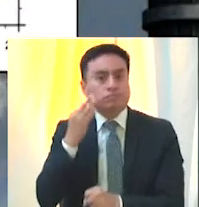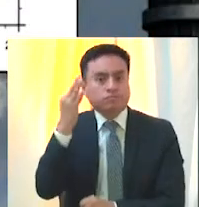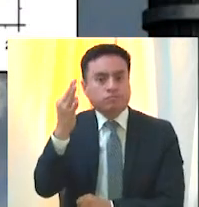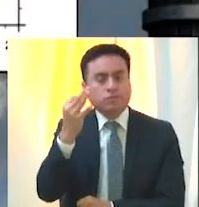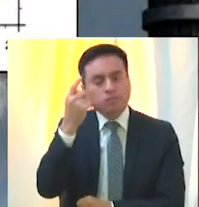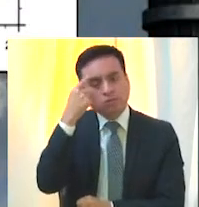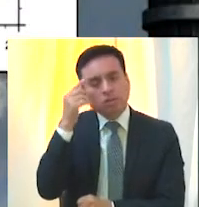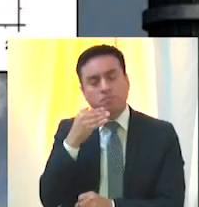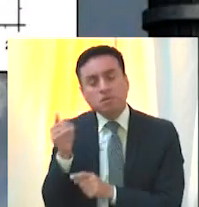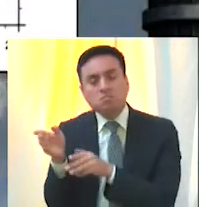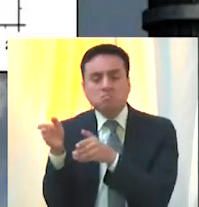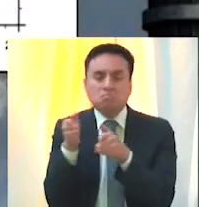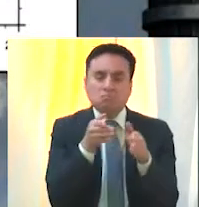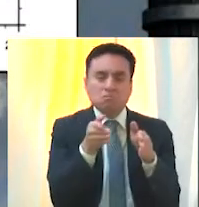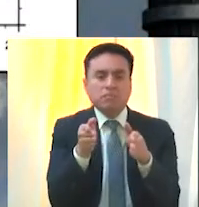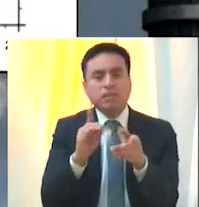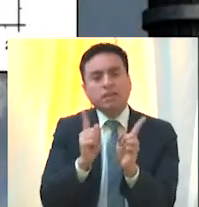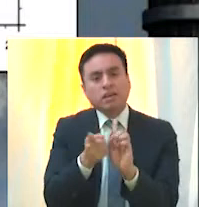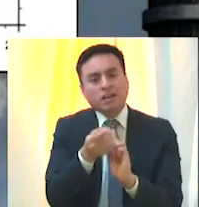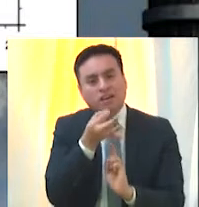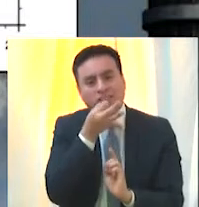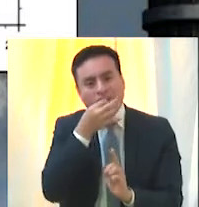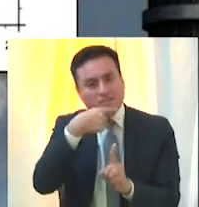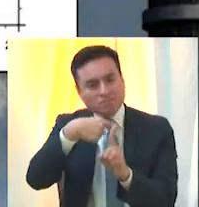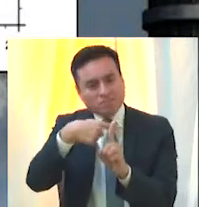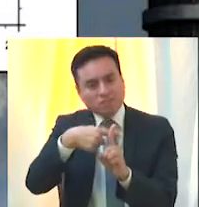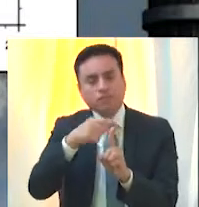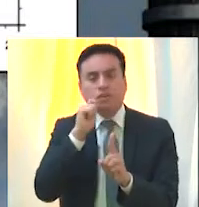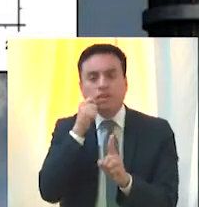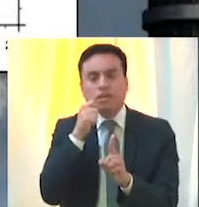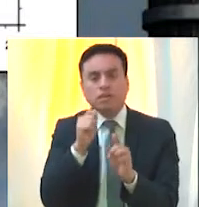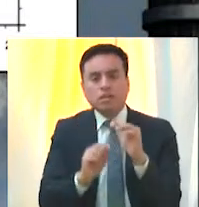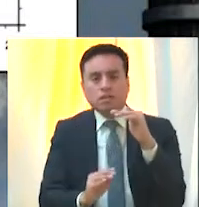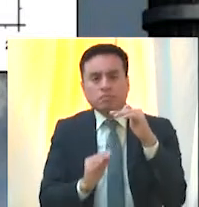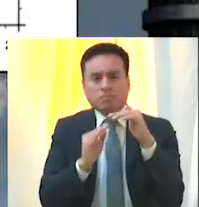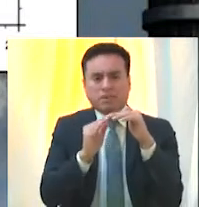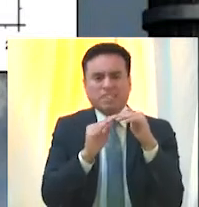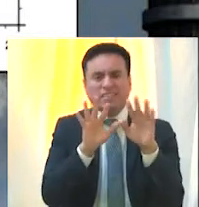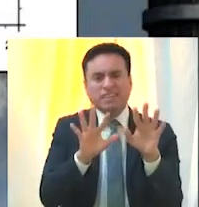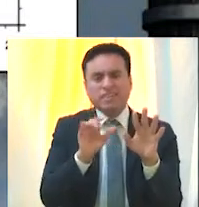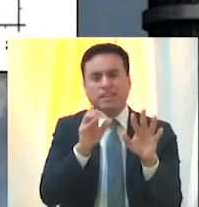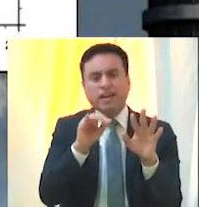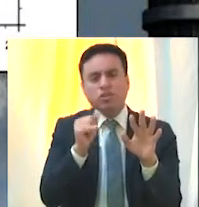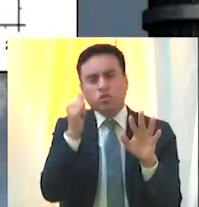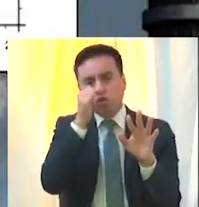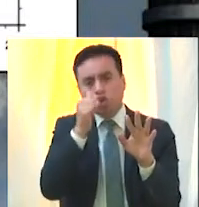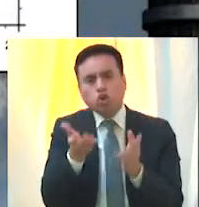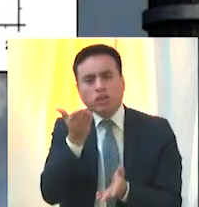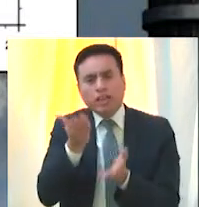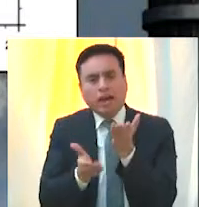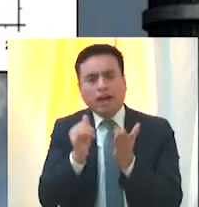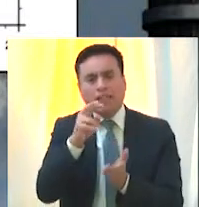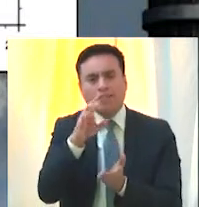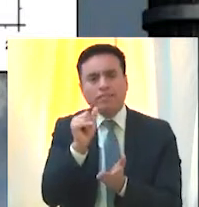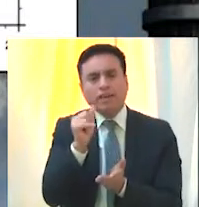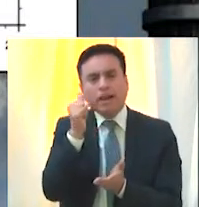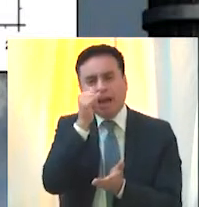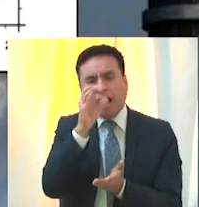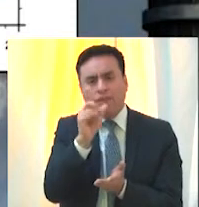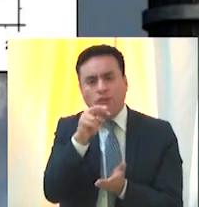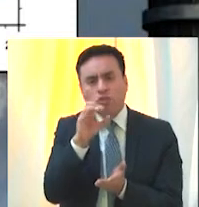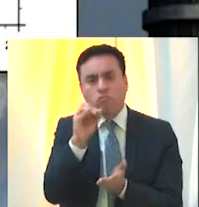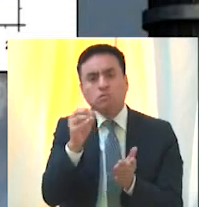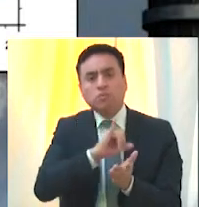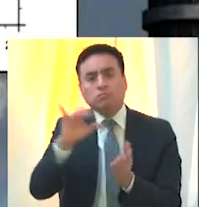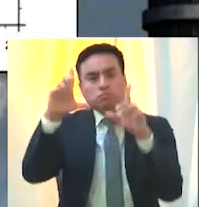podríamos mover por un escenario mucho más verde, ¿cierto?, en que pasamos por un pic en torno a los 10 gigatoneladas de carbono y rápidamente disminuimos las